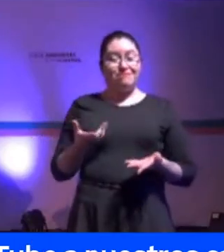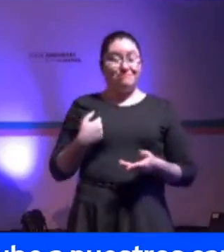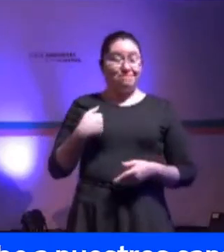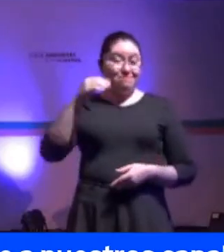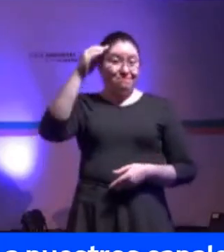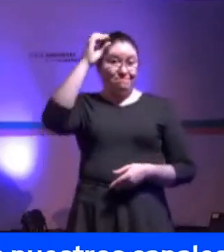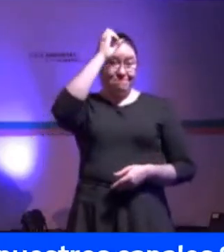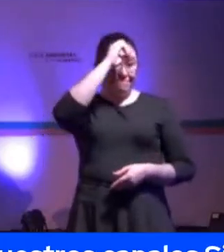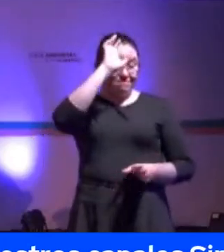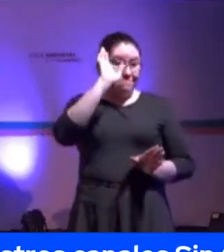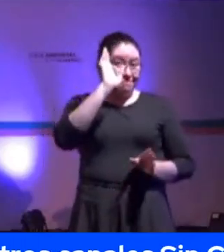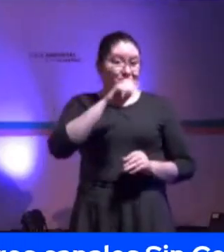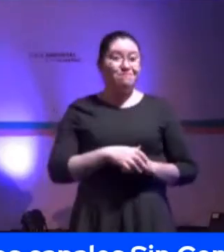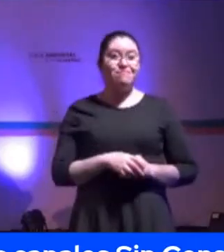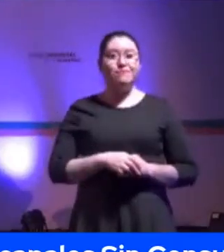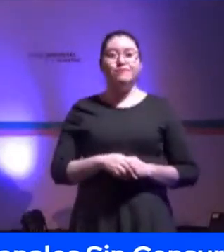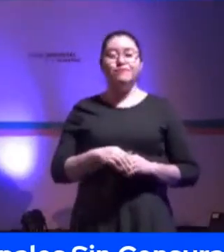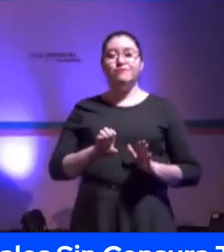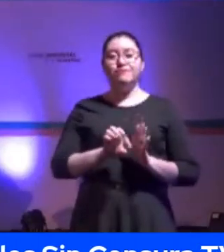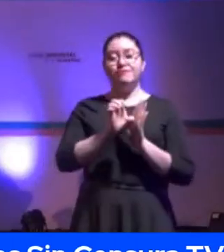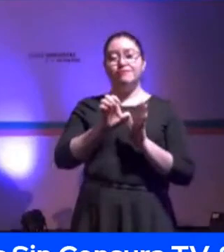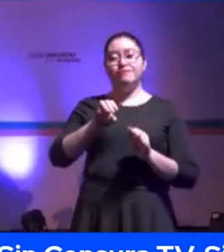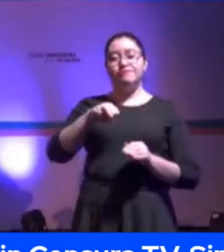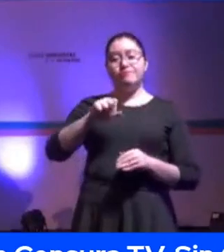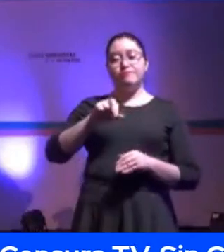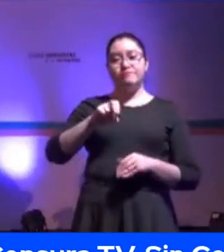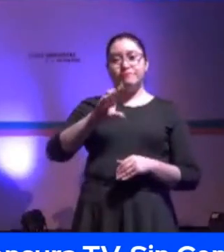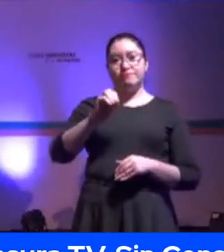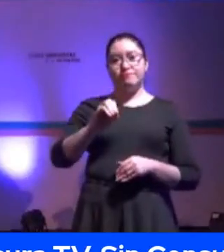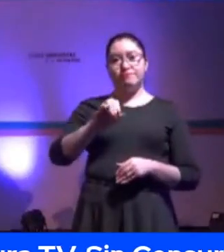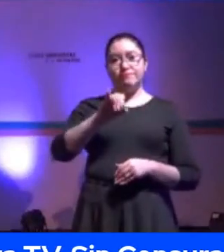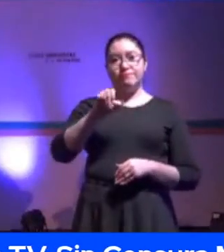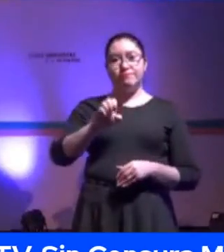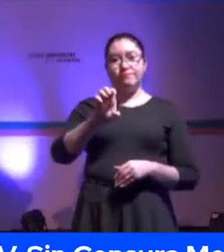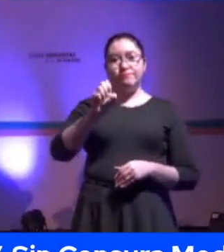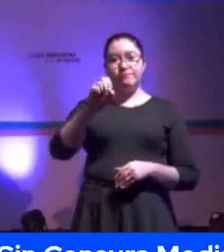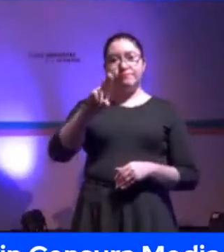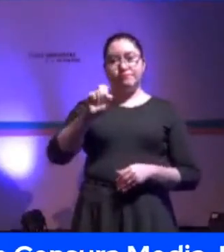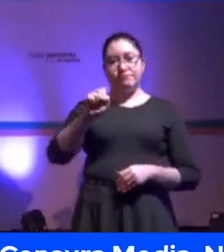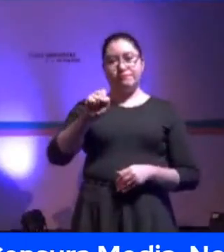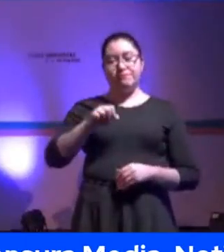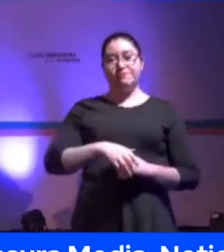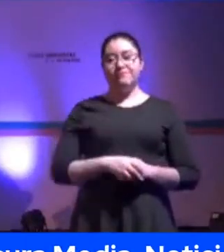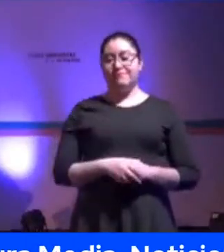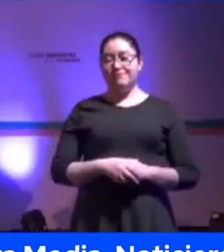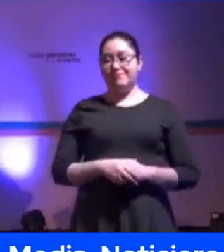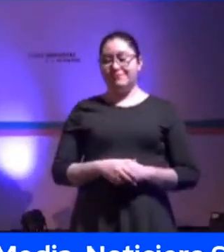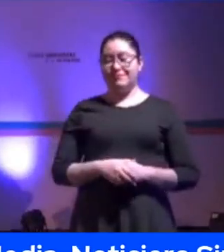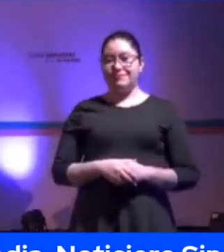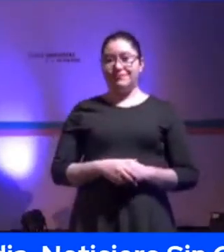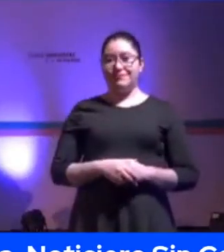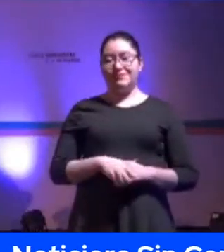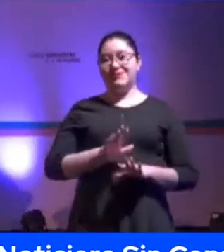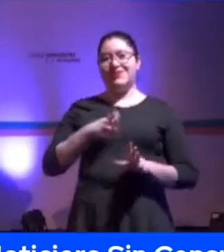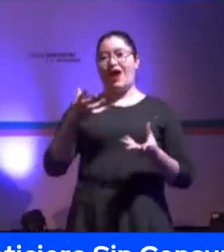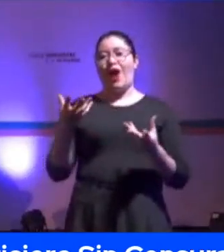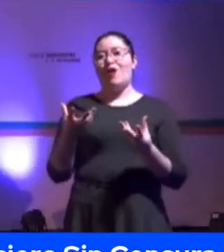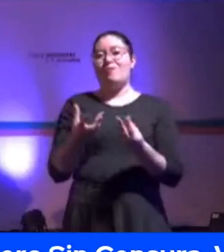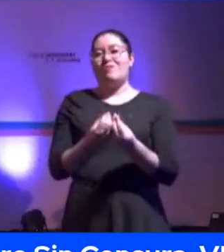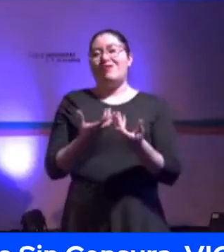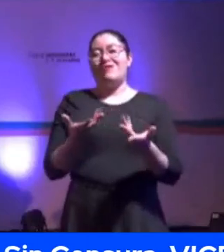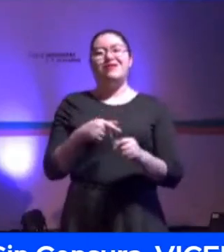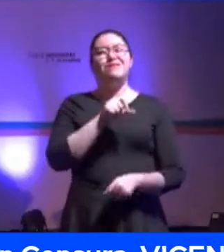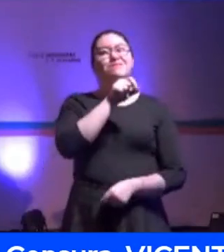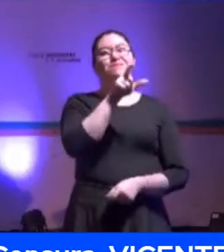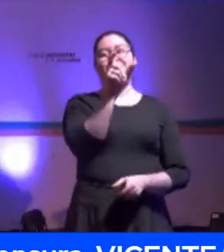Es una realidad. Alguien como Marco, Jesús Zambrano, perdón, ya. Es que son lo mismo. Ya los fusionaste. Es que son lo